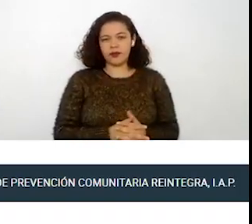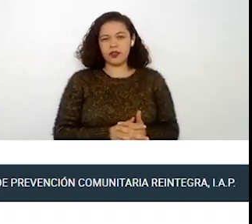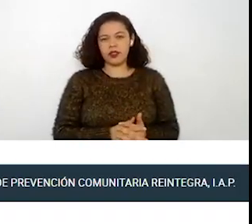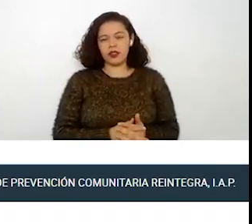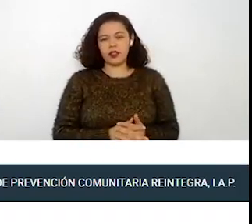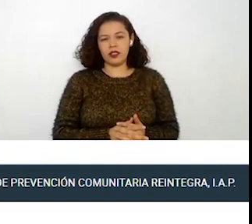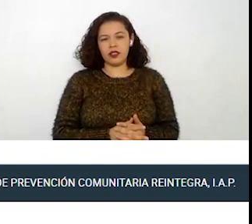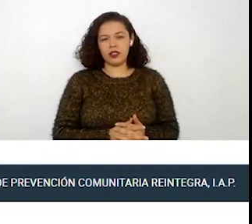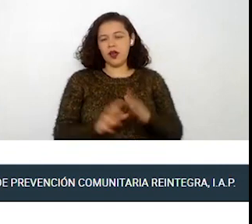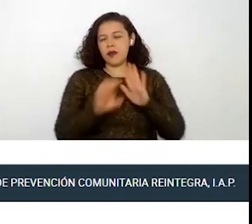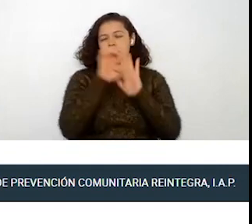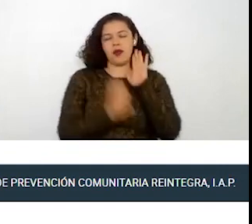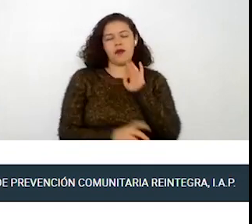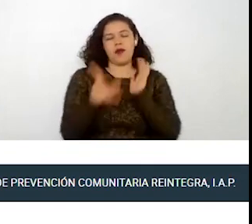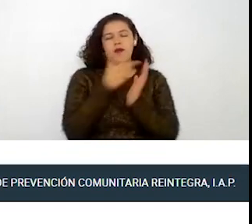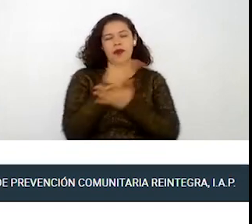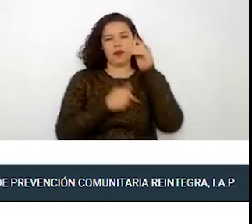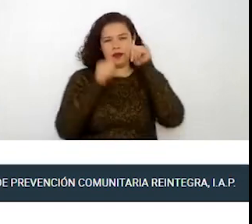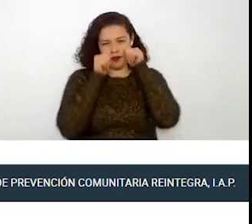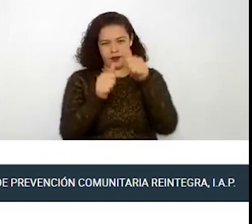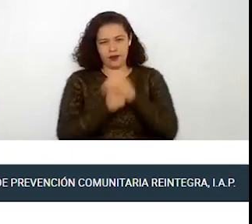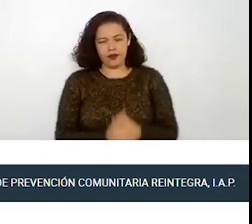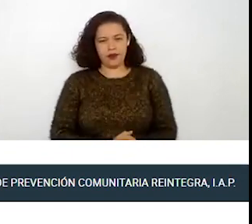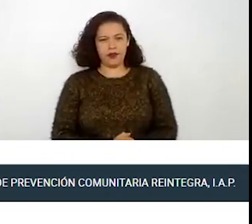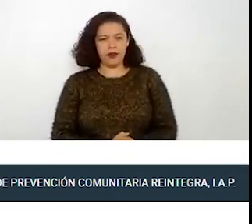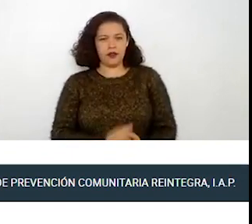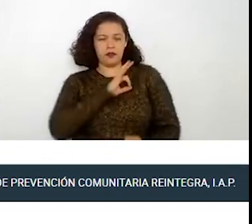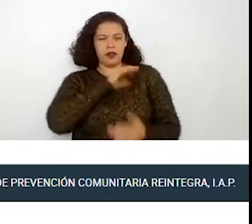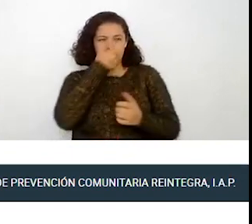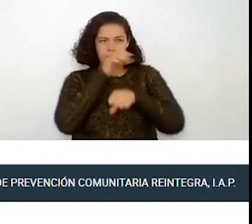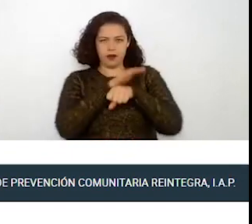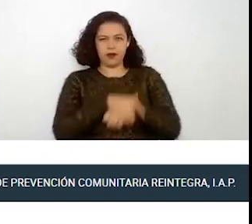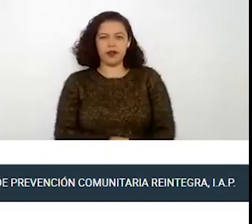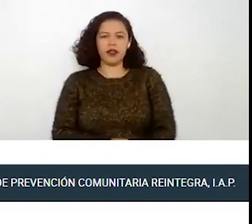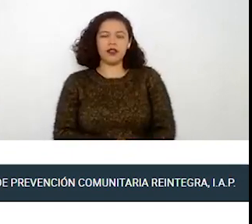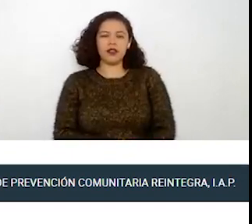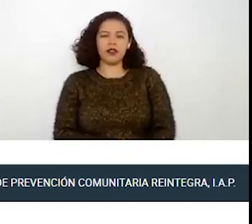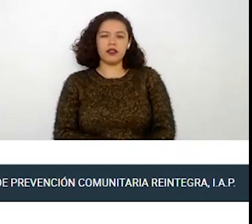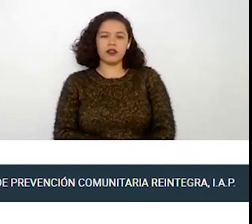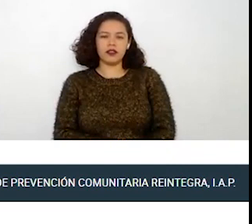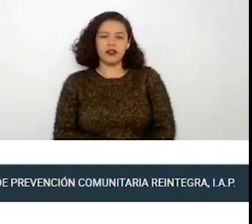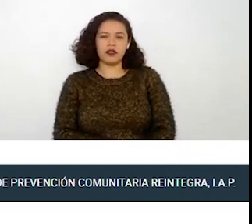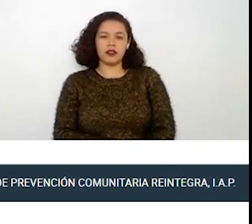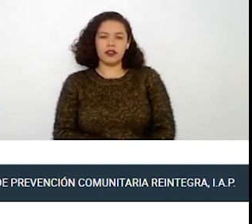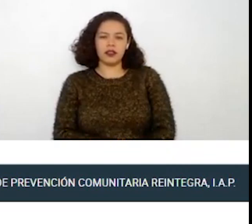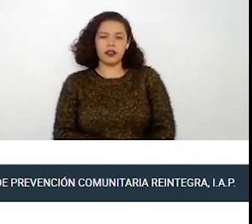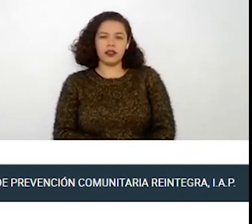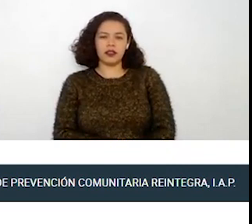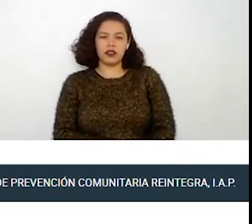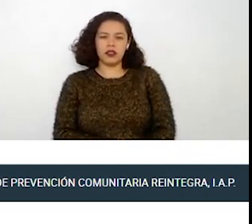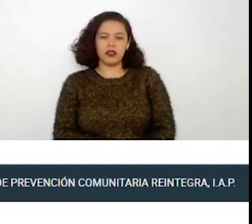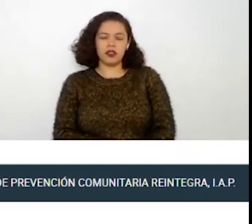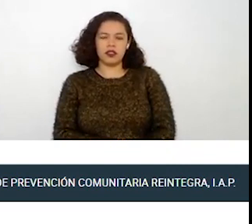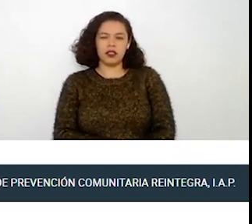en programas asistenciales no de los problemas porque puede ser administrativo Aquí está el programa me voy estoy